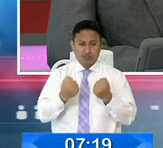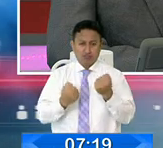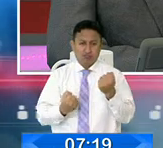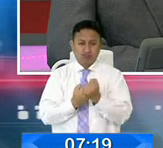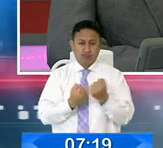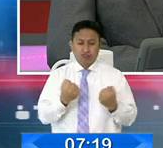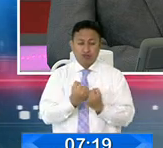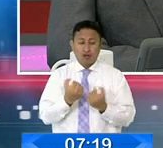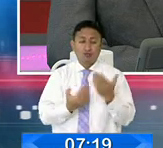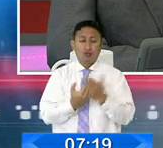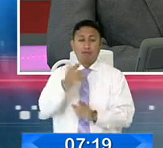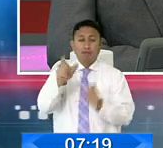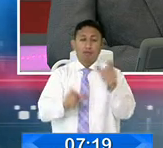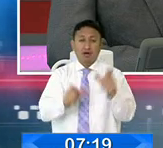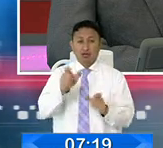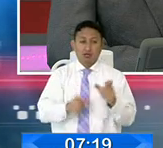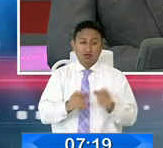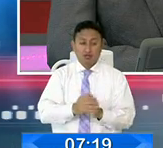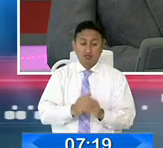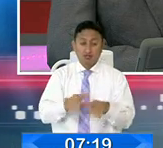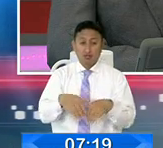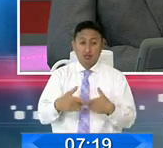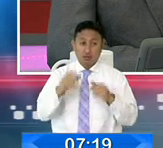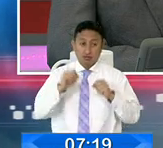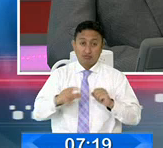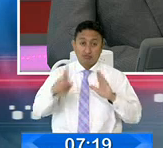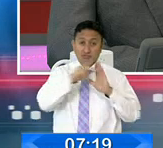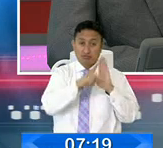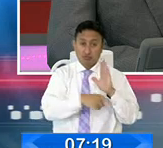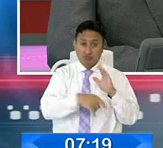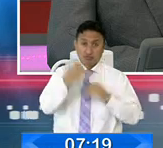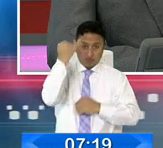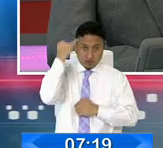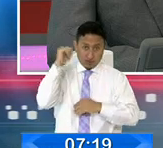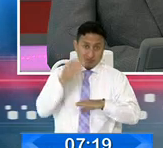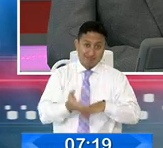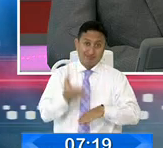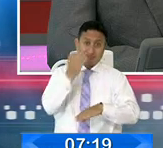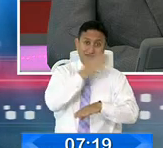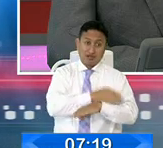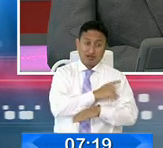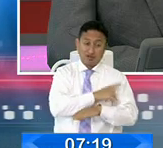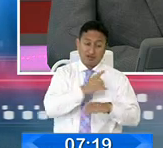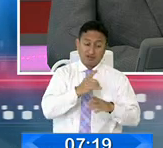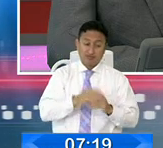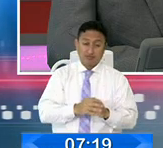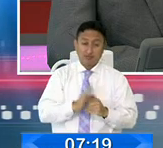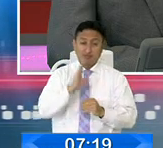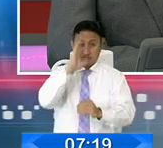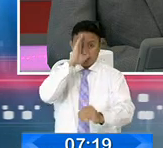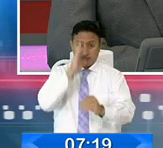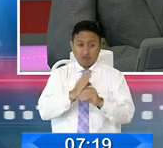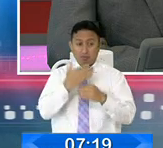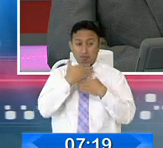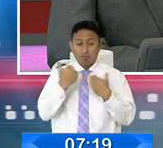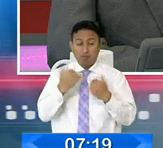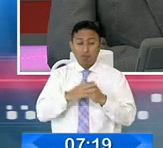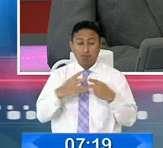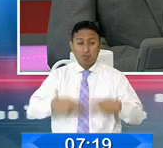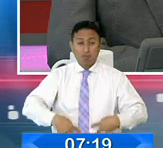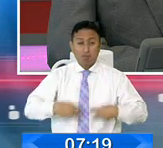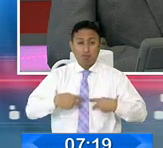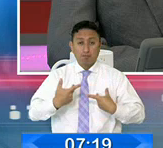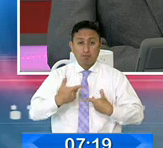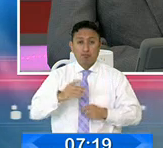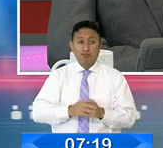nuevos cuadros basados en los mismos principios e ideales, por supuesto, que los motivaron, que son los de buscar mejores condiciones, sobre todo